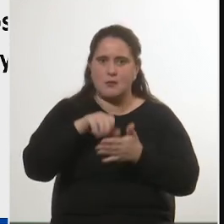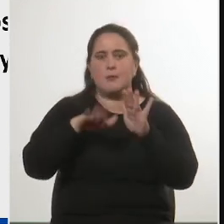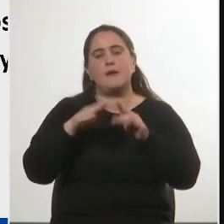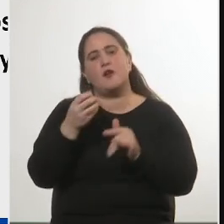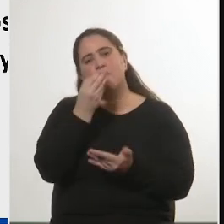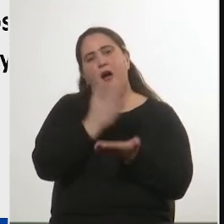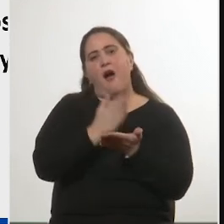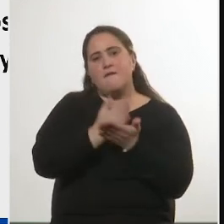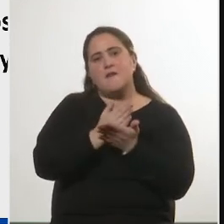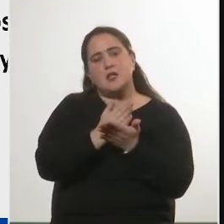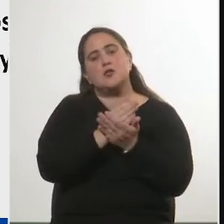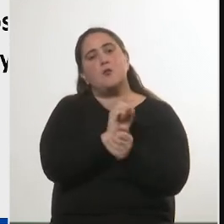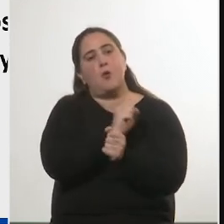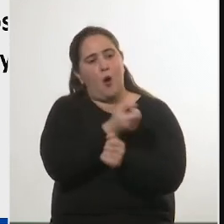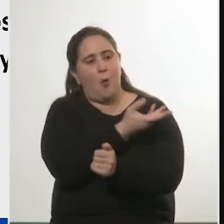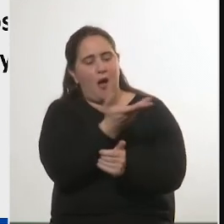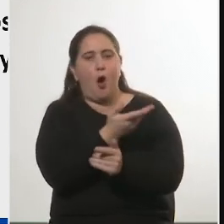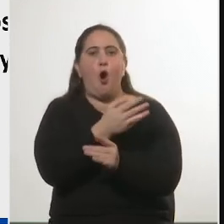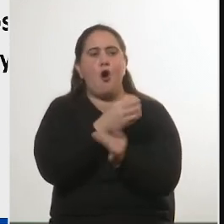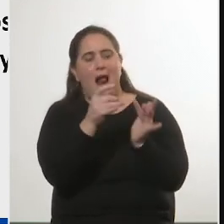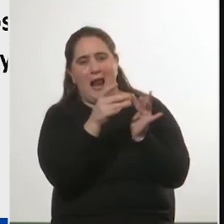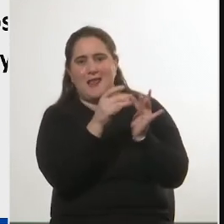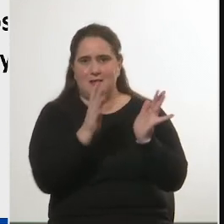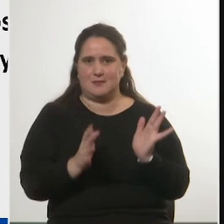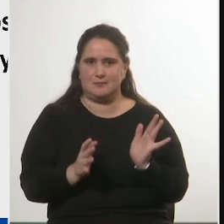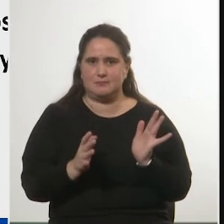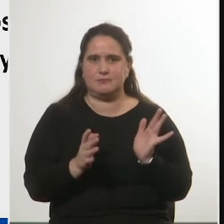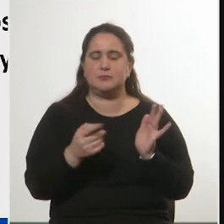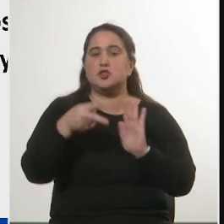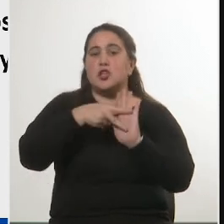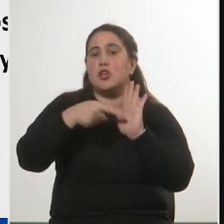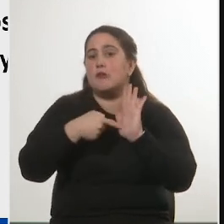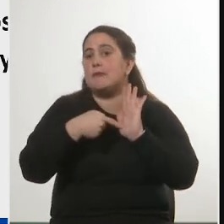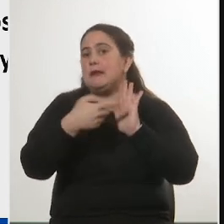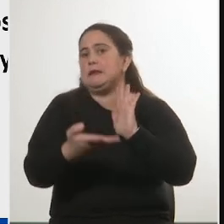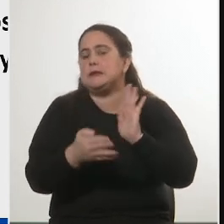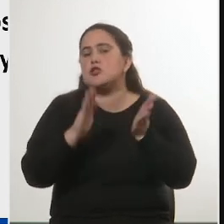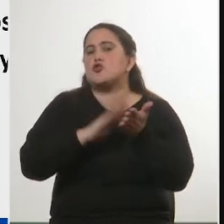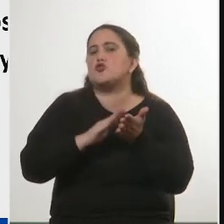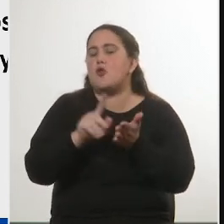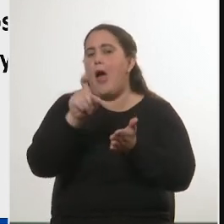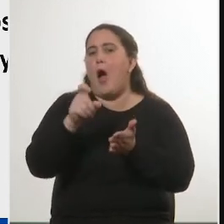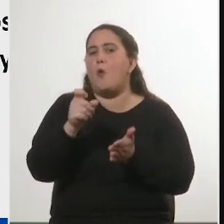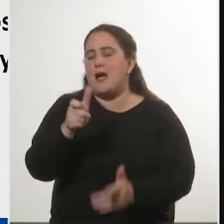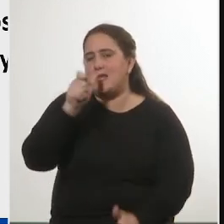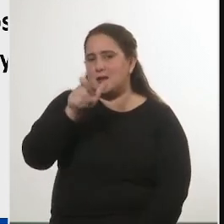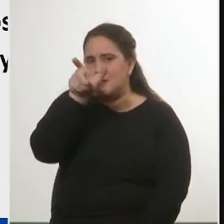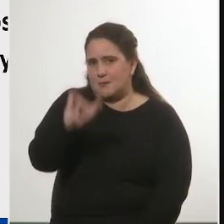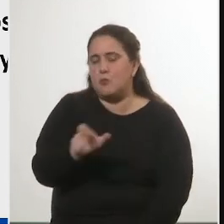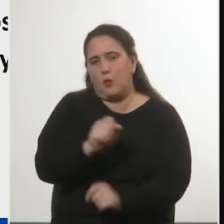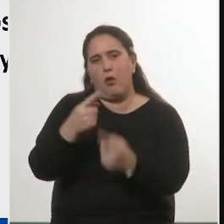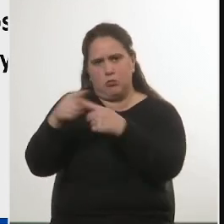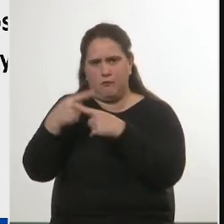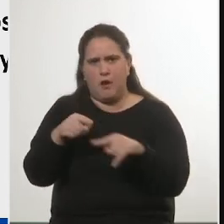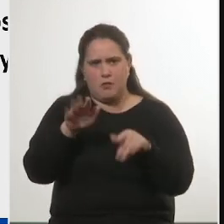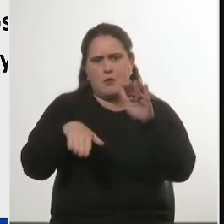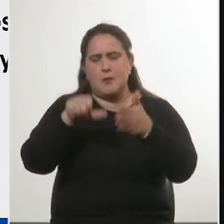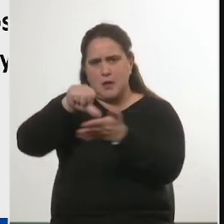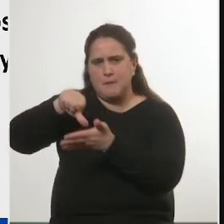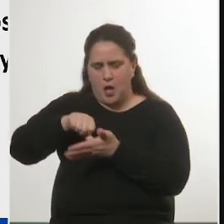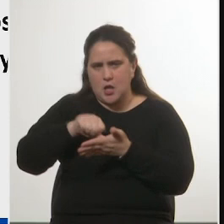sean beneficios cuantitativos y cualitativos. Las normas entonces sobre el agua de consumo humano pueden diferir